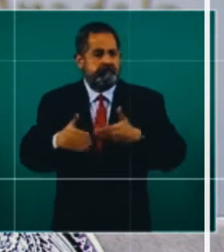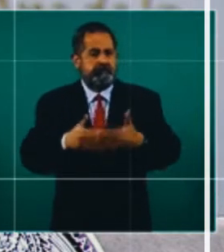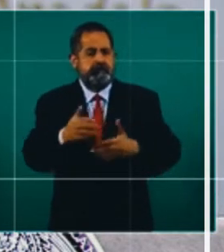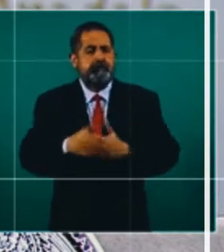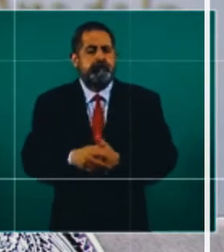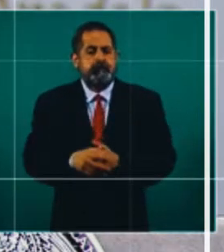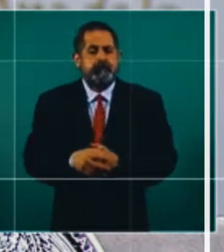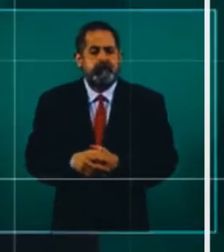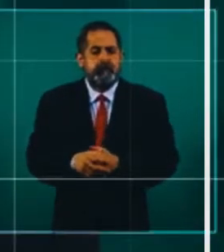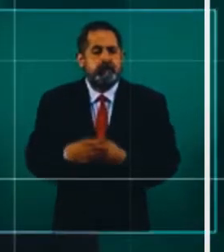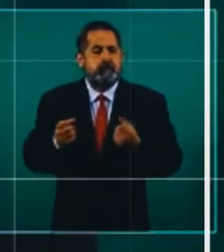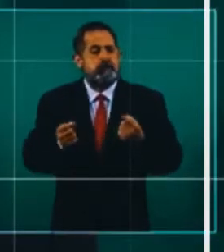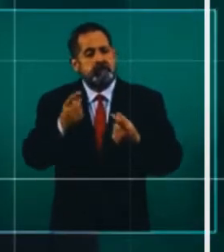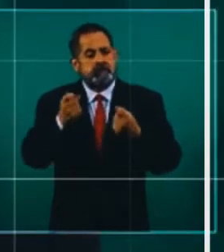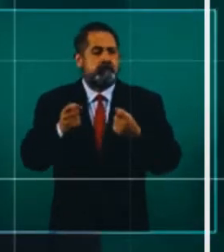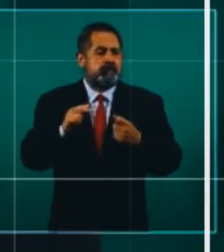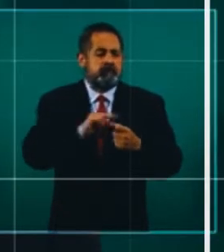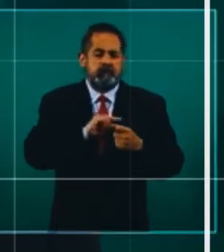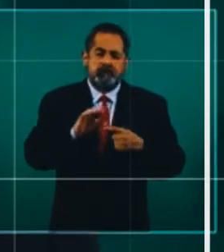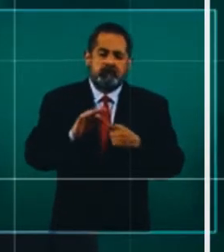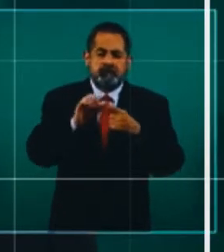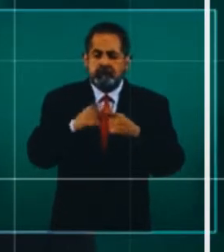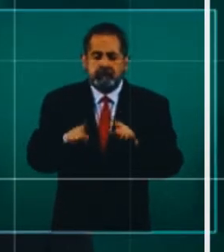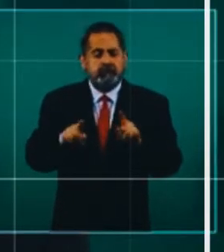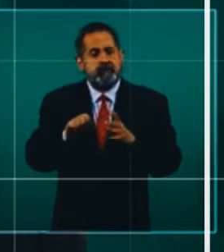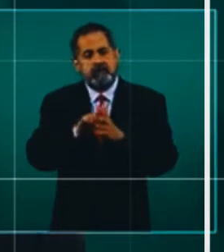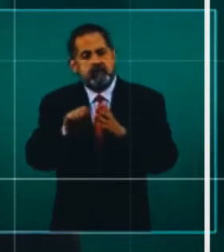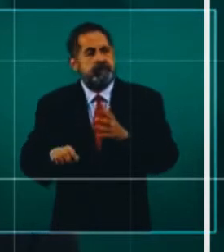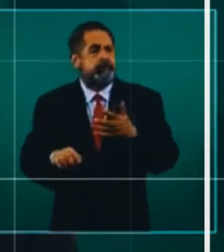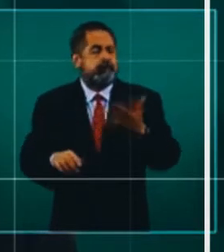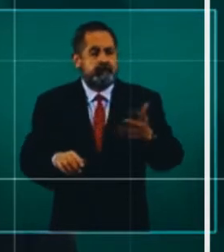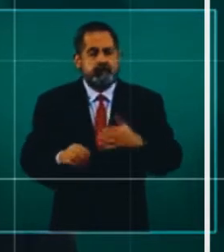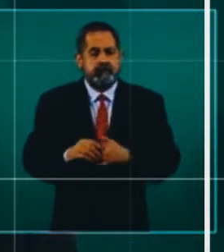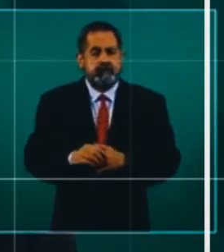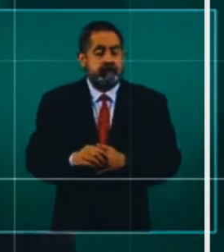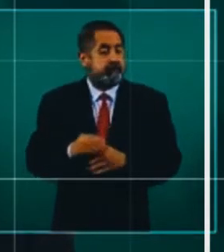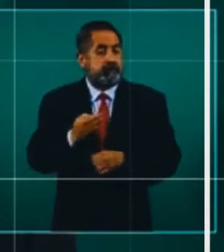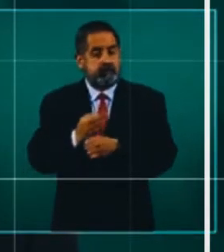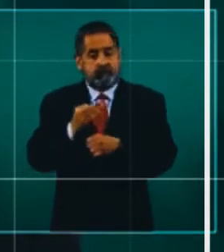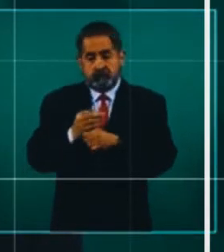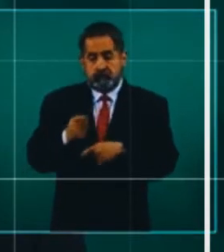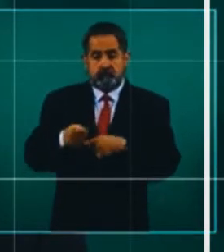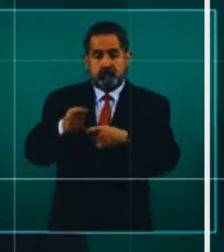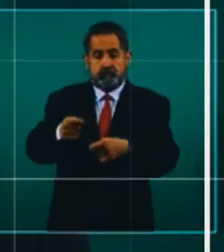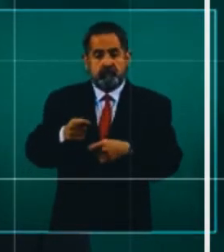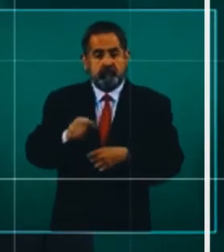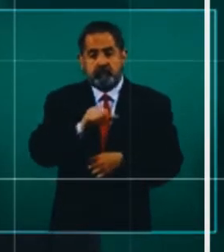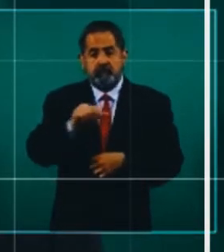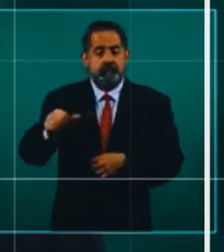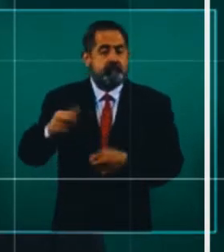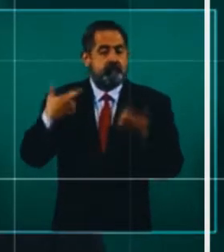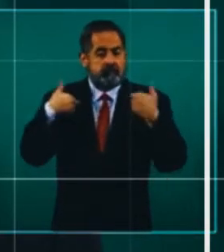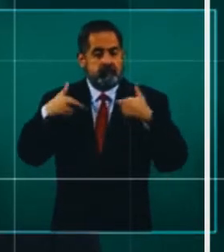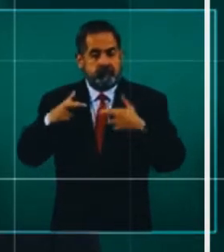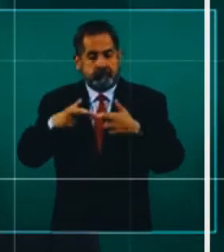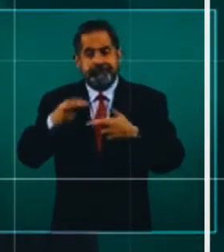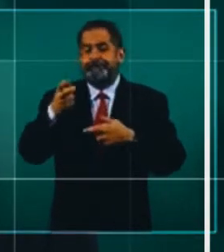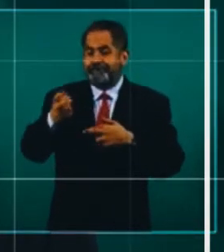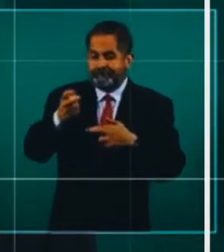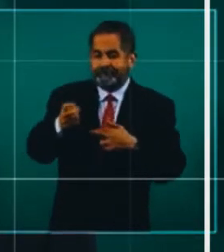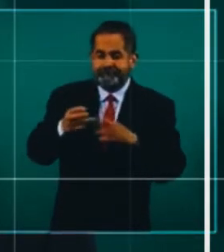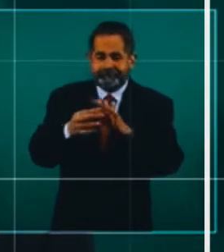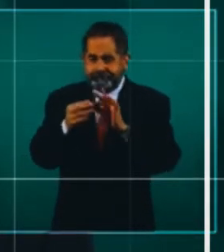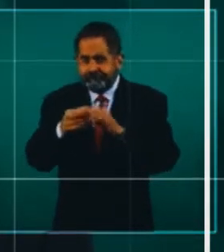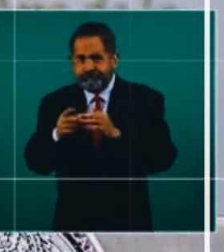Algunas modalidades específicas, esto debo dejarlo muy en claro, como la oportunidad de vacunar al personal educativo, derivan también de